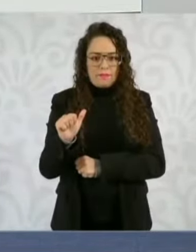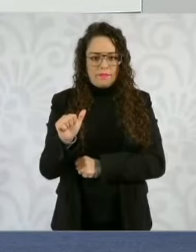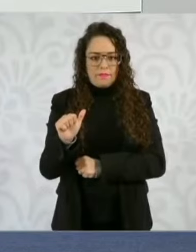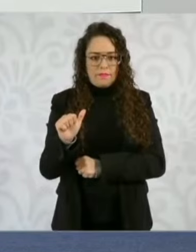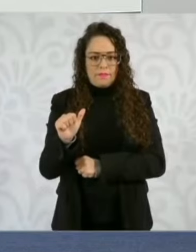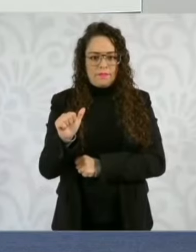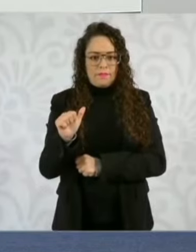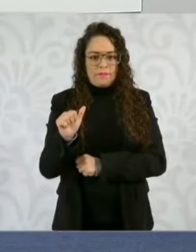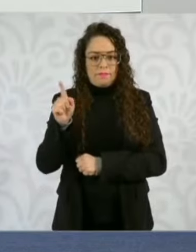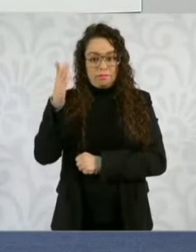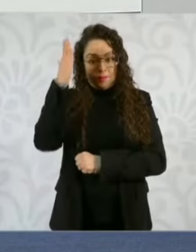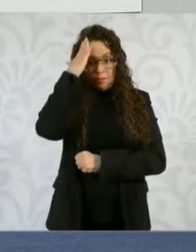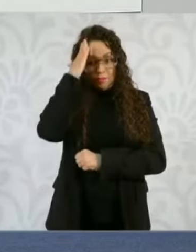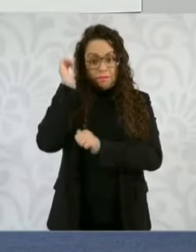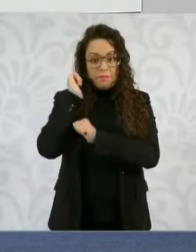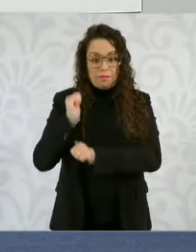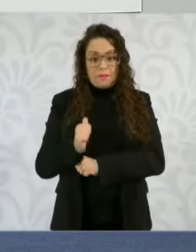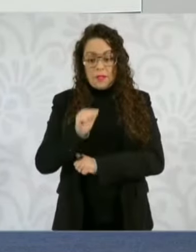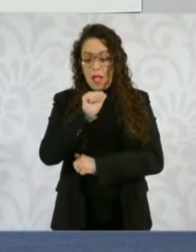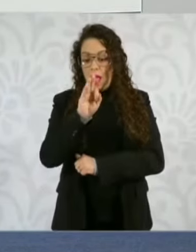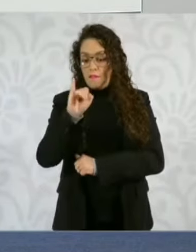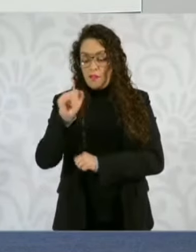titular de la AFI con Fox